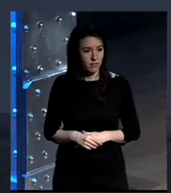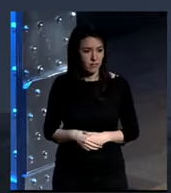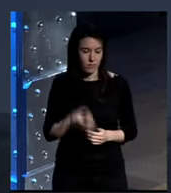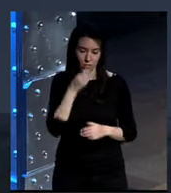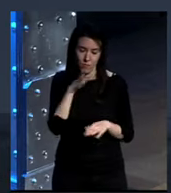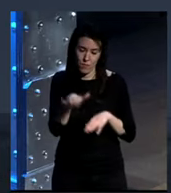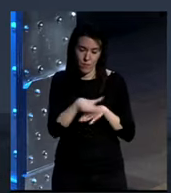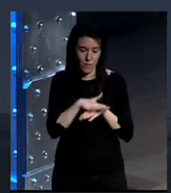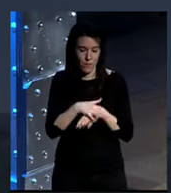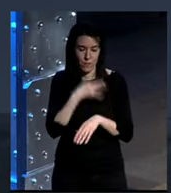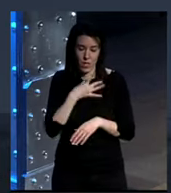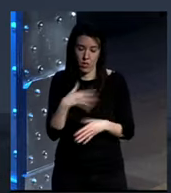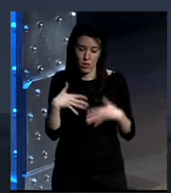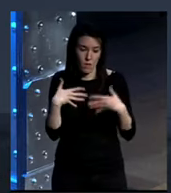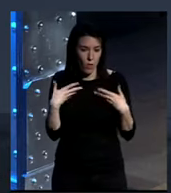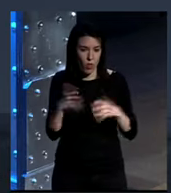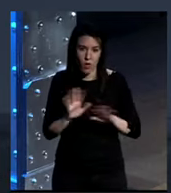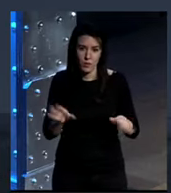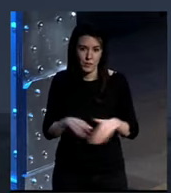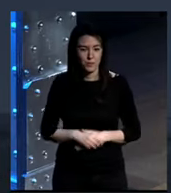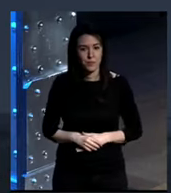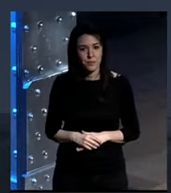Bueno, perdonadme, pero me emociono.